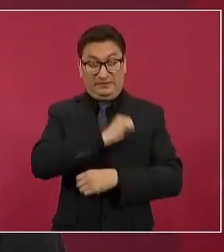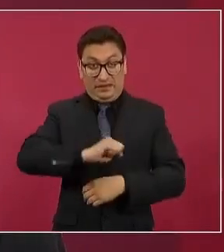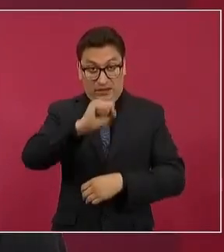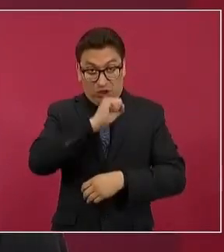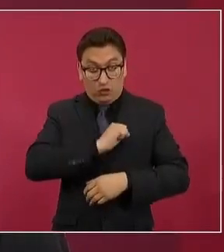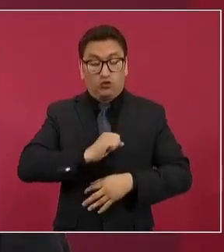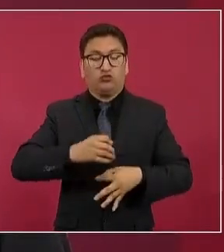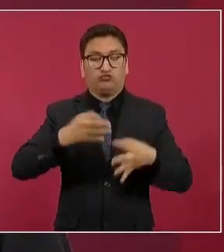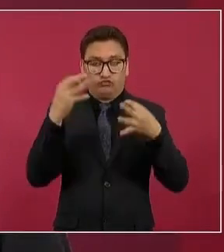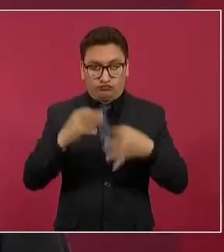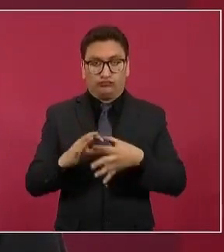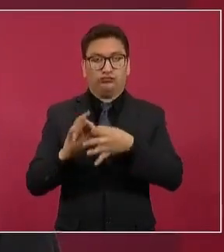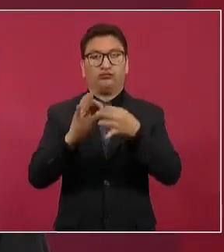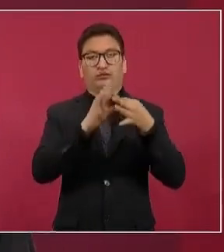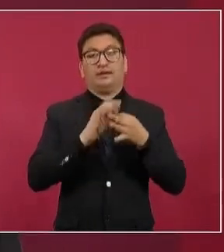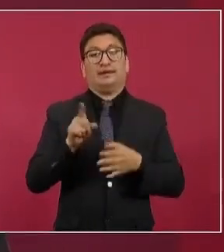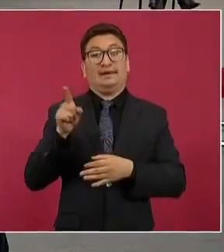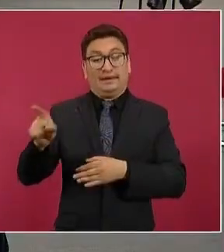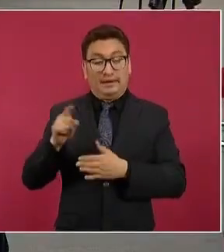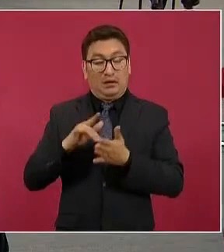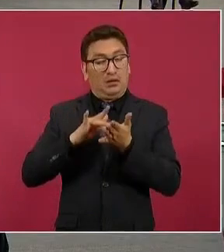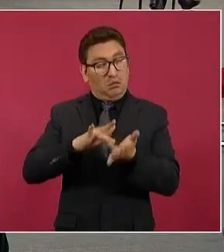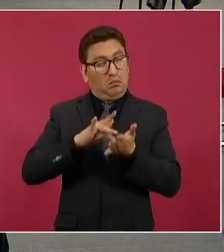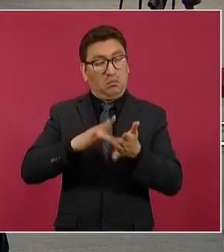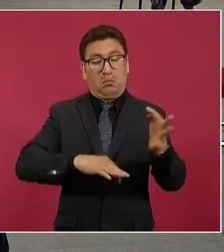facilidades. Entonces,